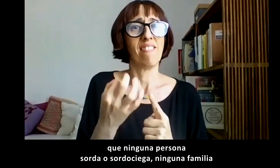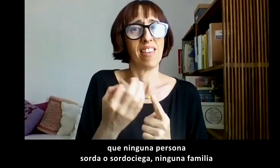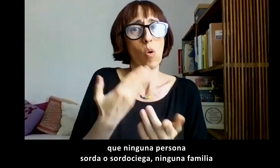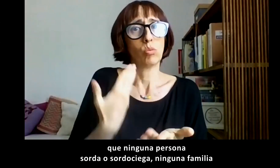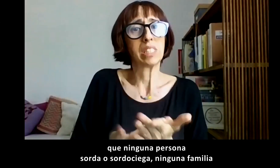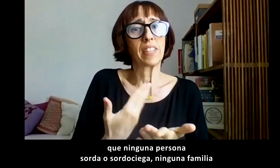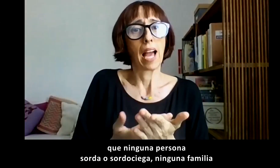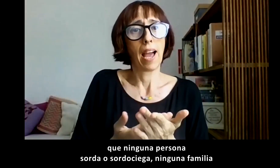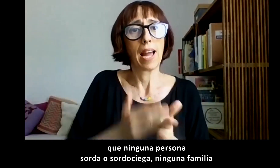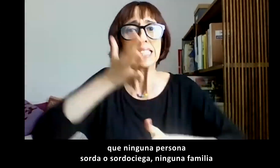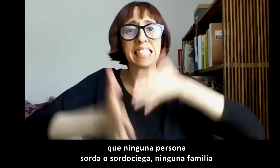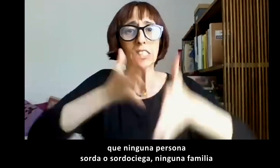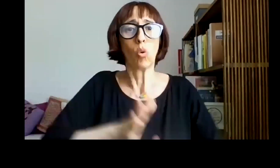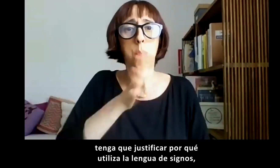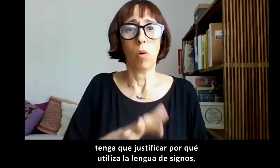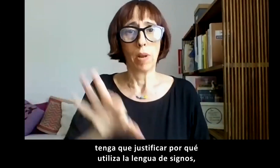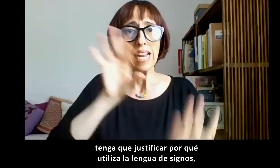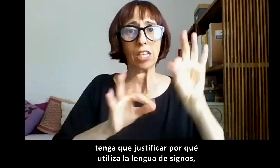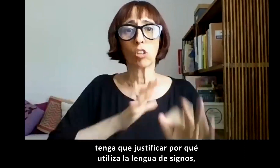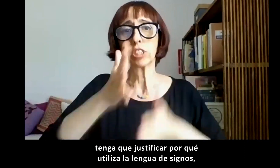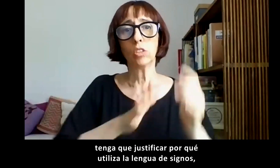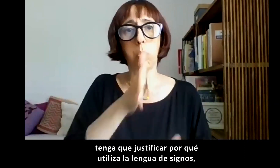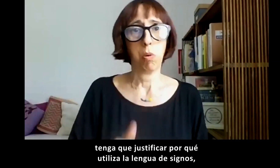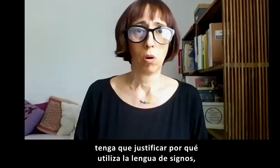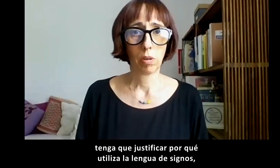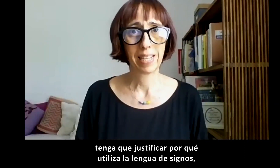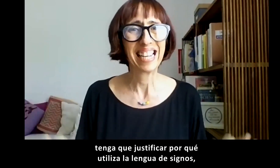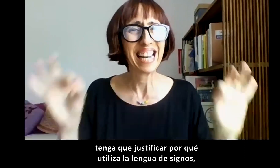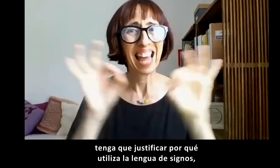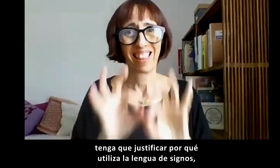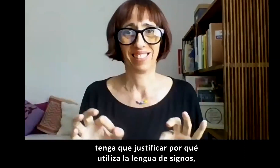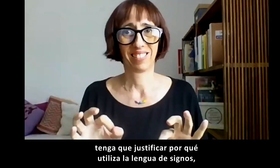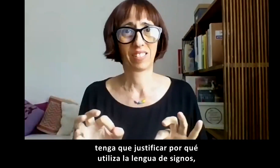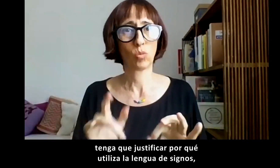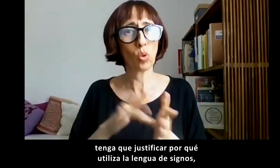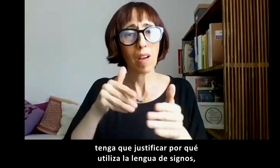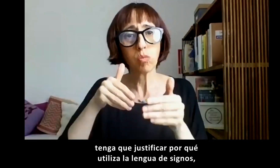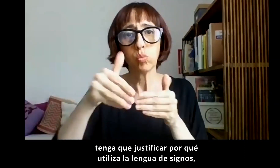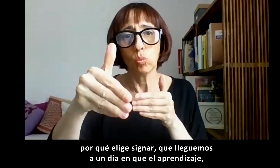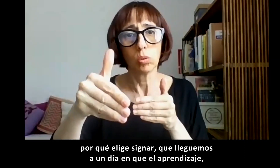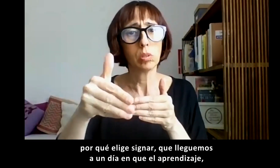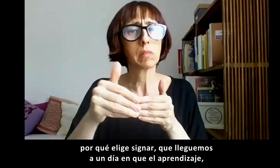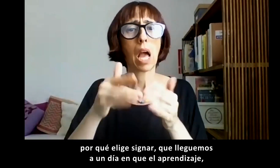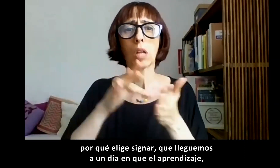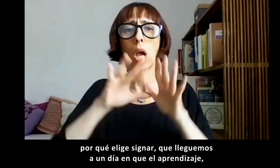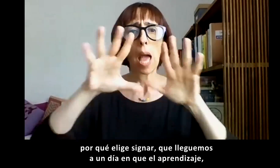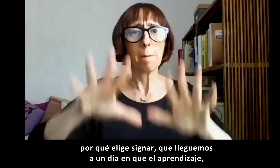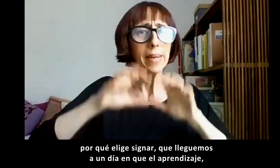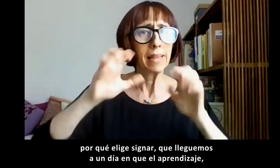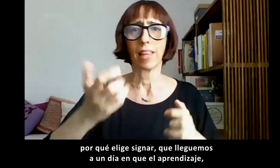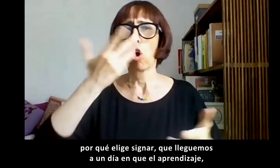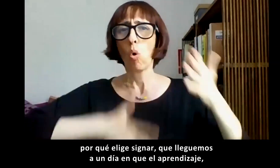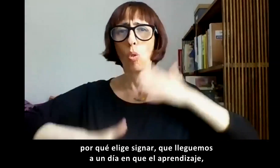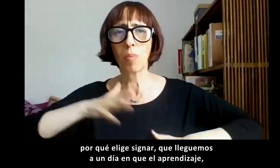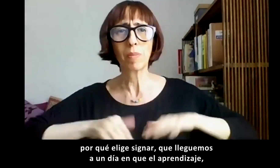sordociega, ninguna familia tenga que justificar por qué utiliza la lengua de signos, por qué elige signar. Que lleguemos